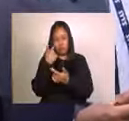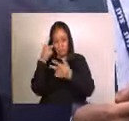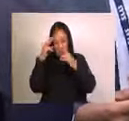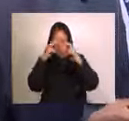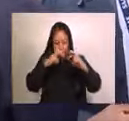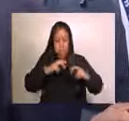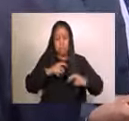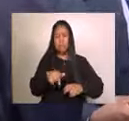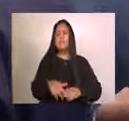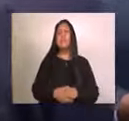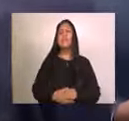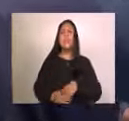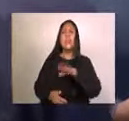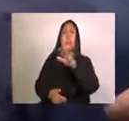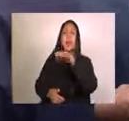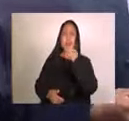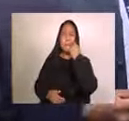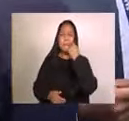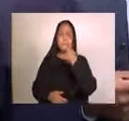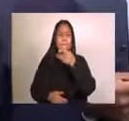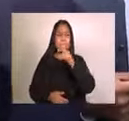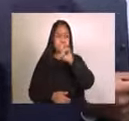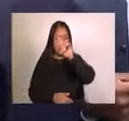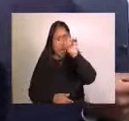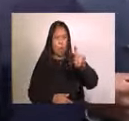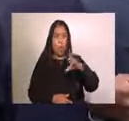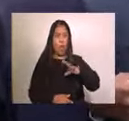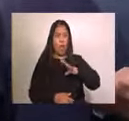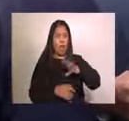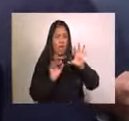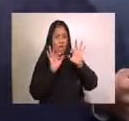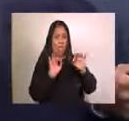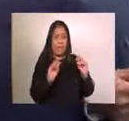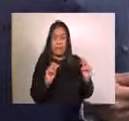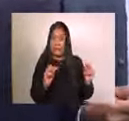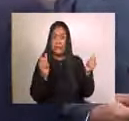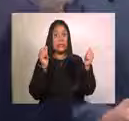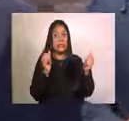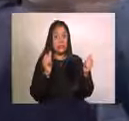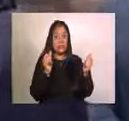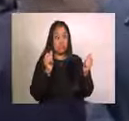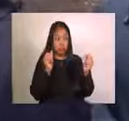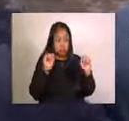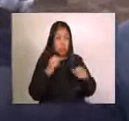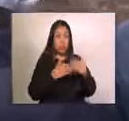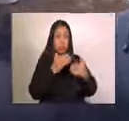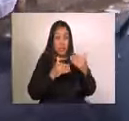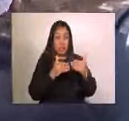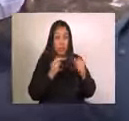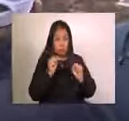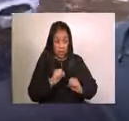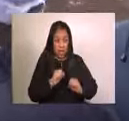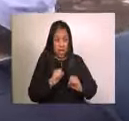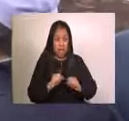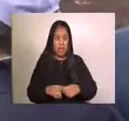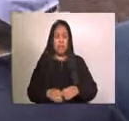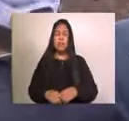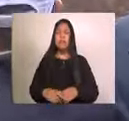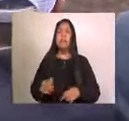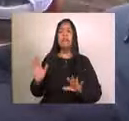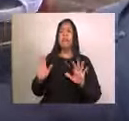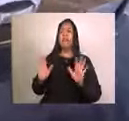acelerar el proceso? No, equipo tengo suficiente. ¿Equipo aquí tiene? Sí, hay suficiente